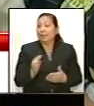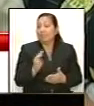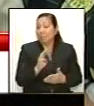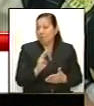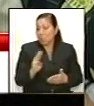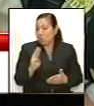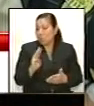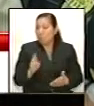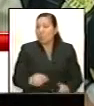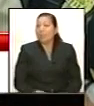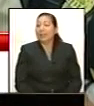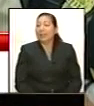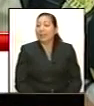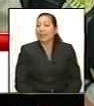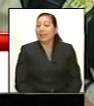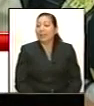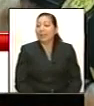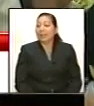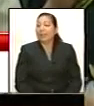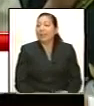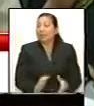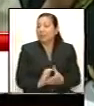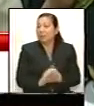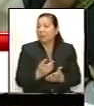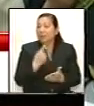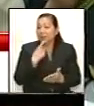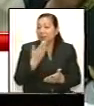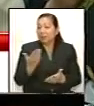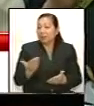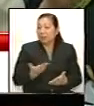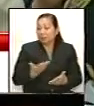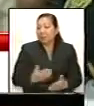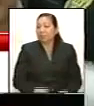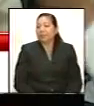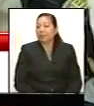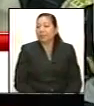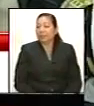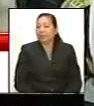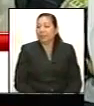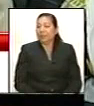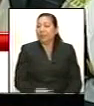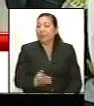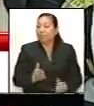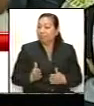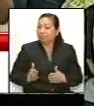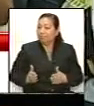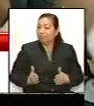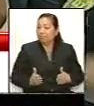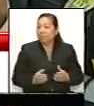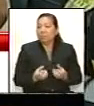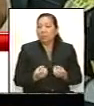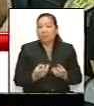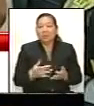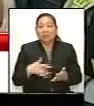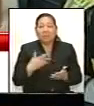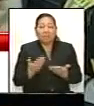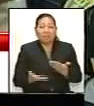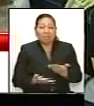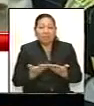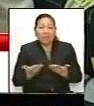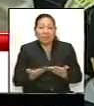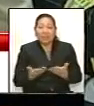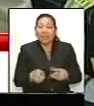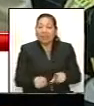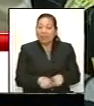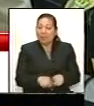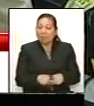que tienen las compañeras que han de hiperderecho, hay una ruta, por ejemplo, muy muy sencilla, que